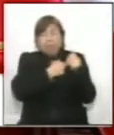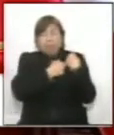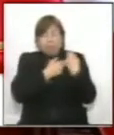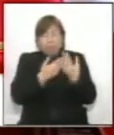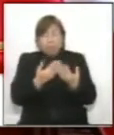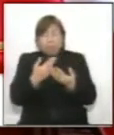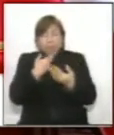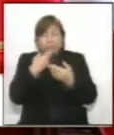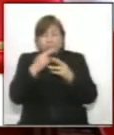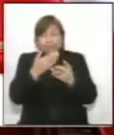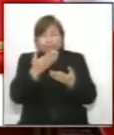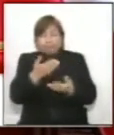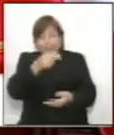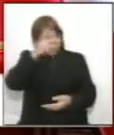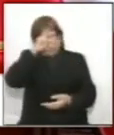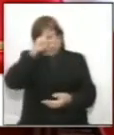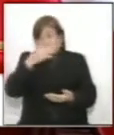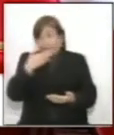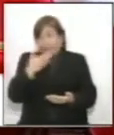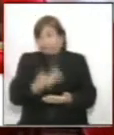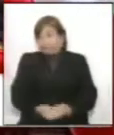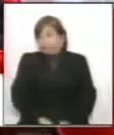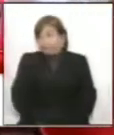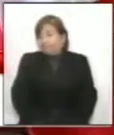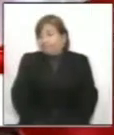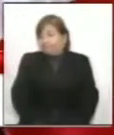esa respuesta que el Perú merece. Muchas gracias.